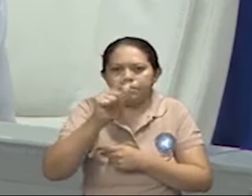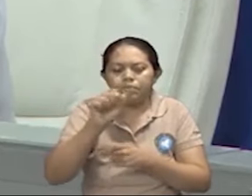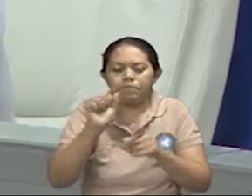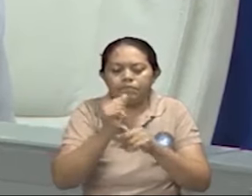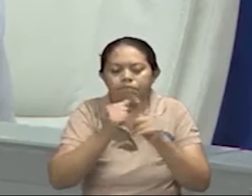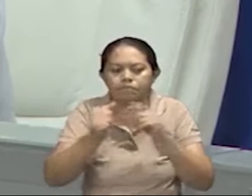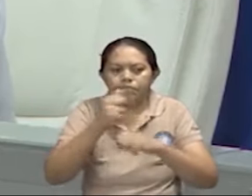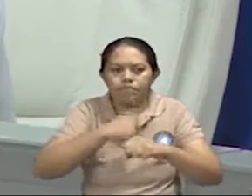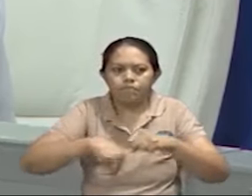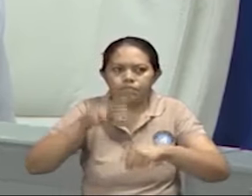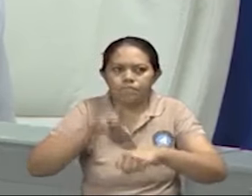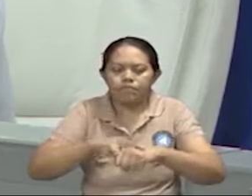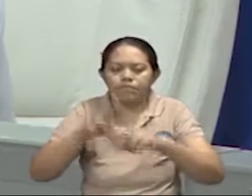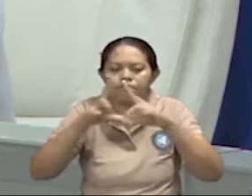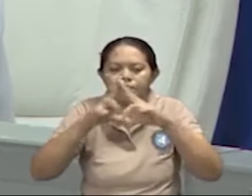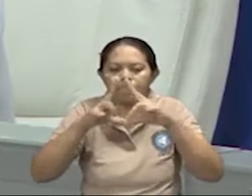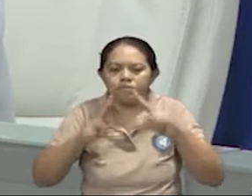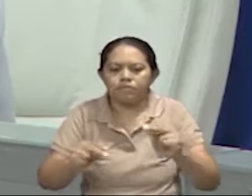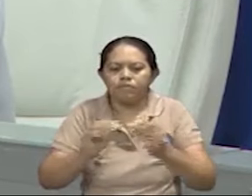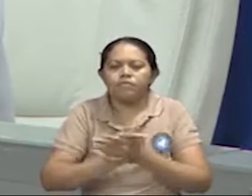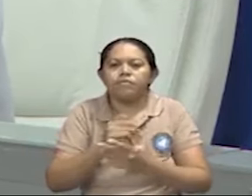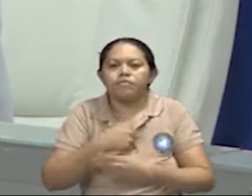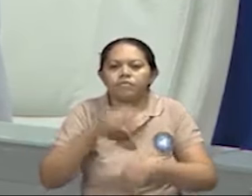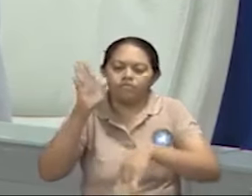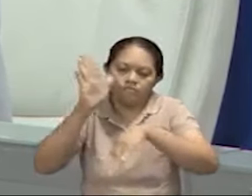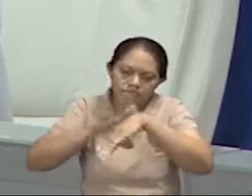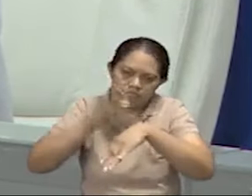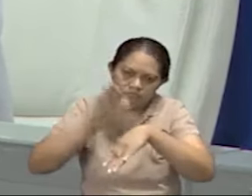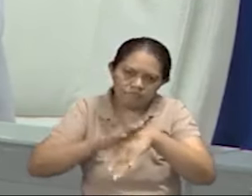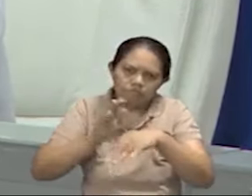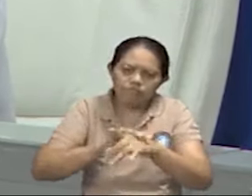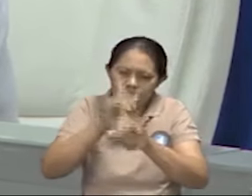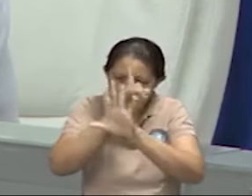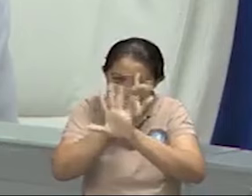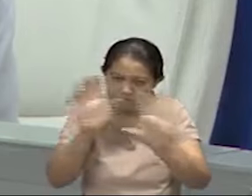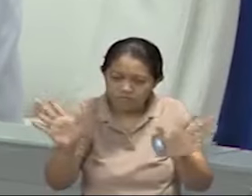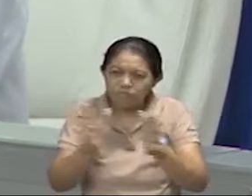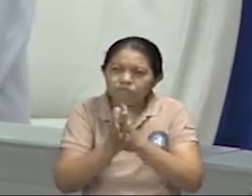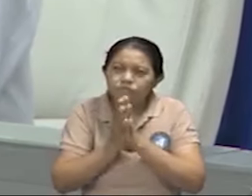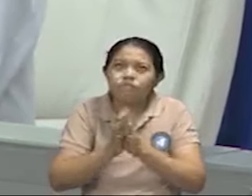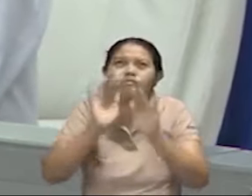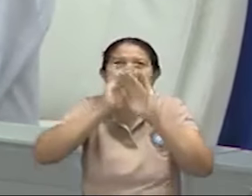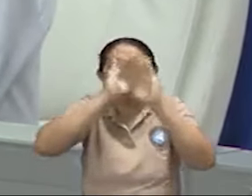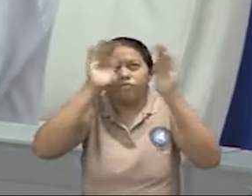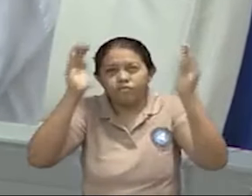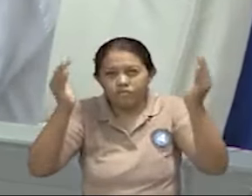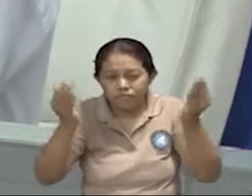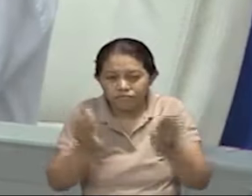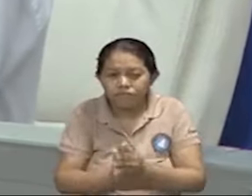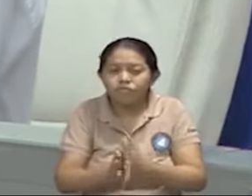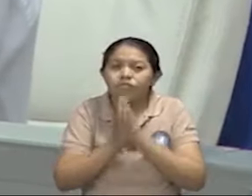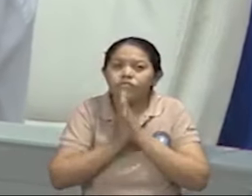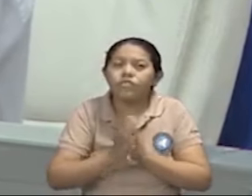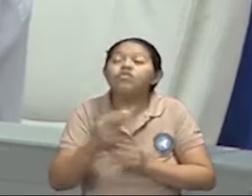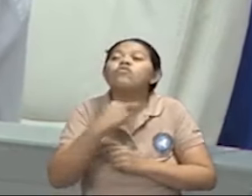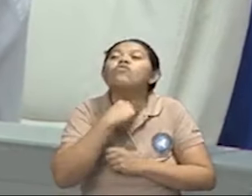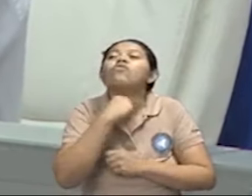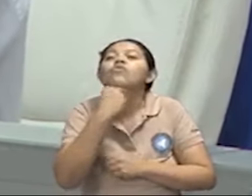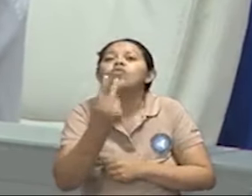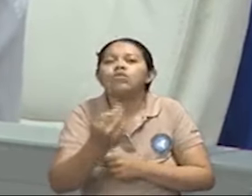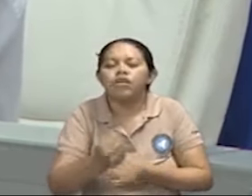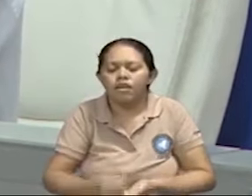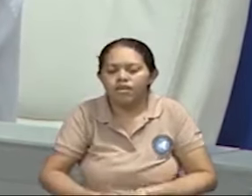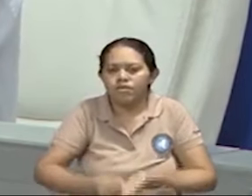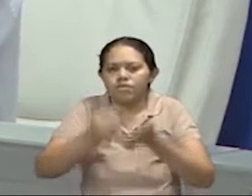asamblea nacional de Nicaragua hace un llamado a la conciencia del mundo a alzar sus voces y